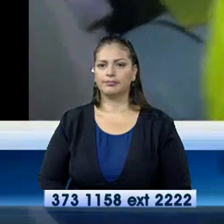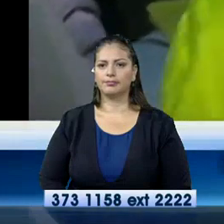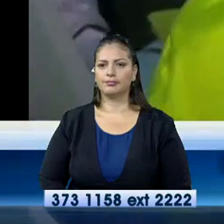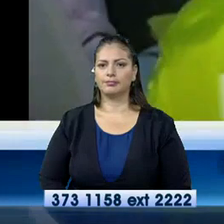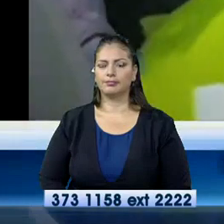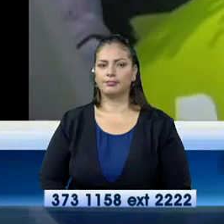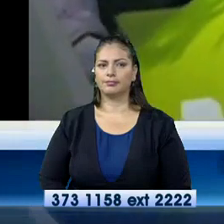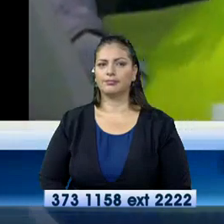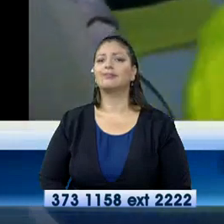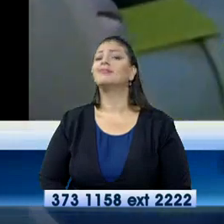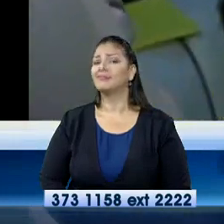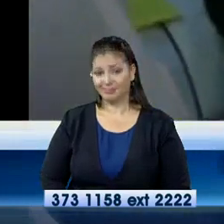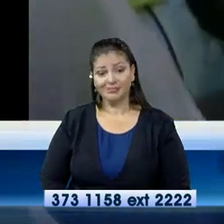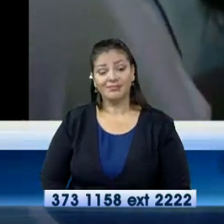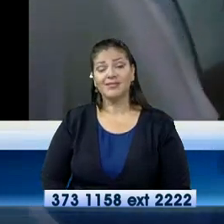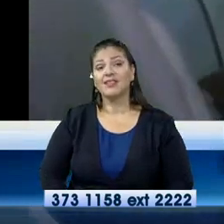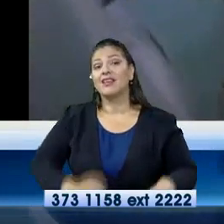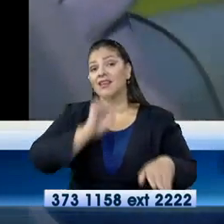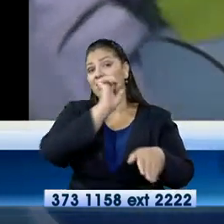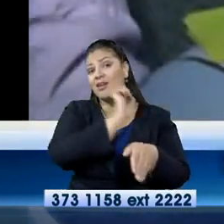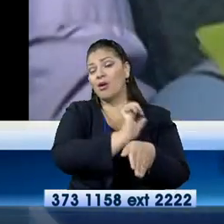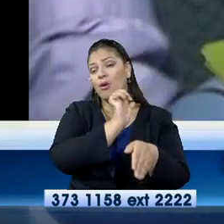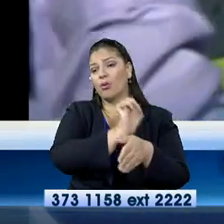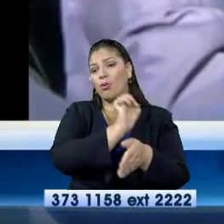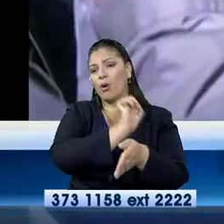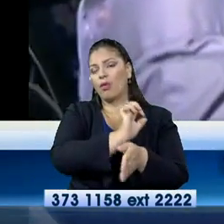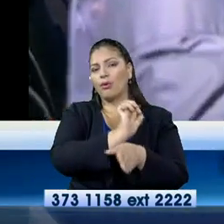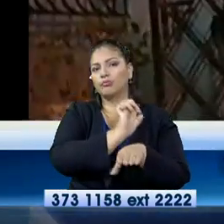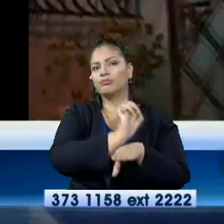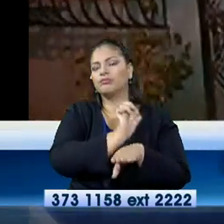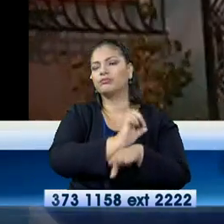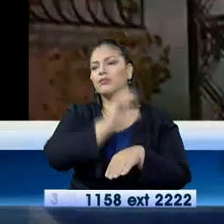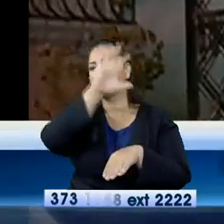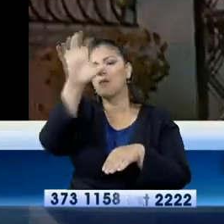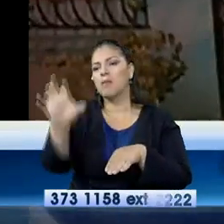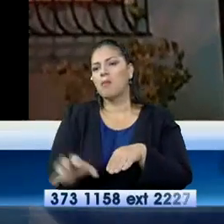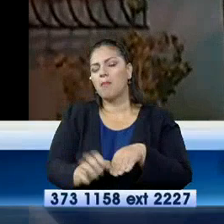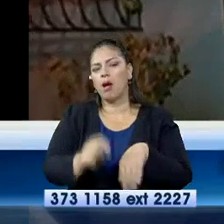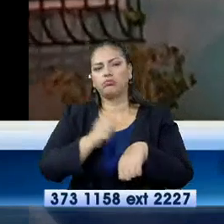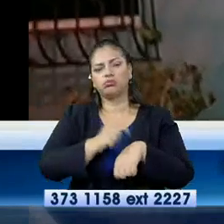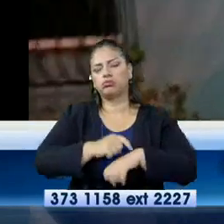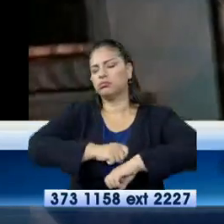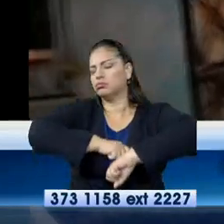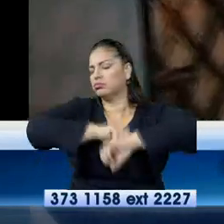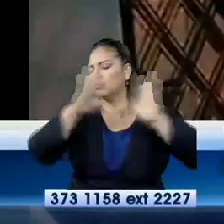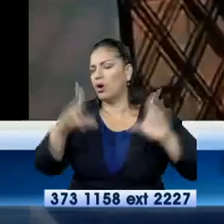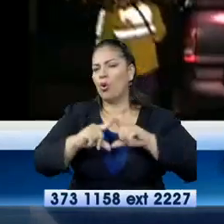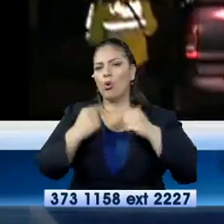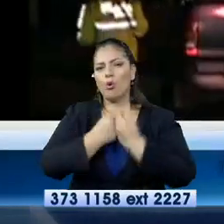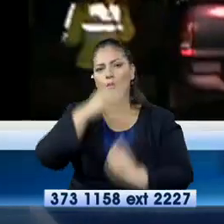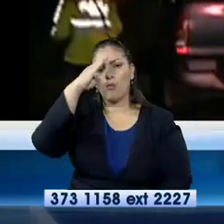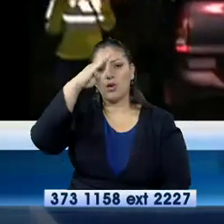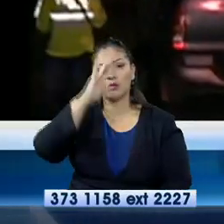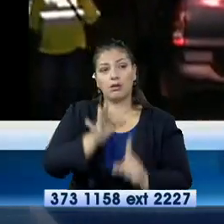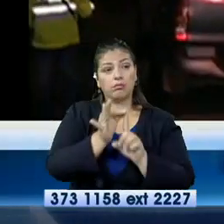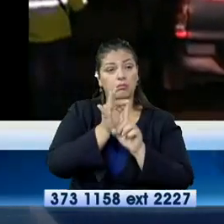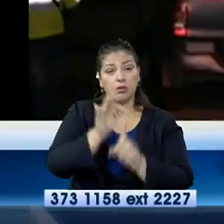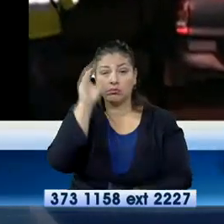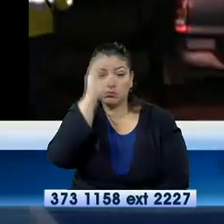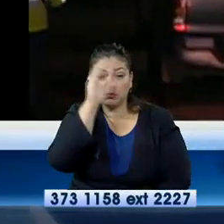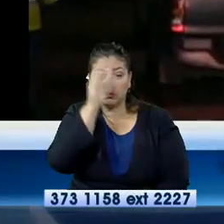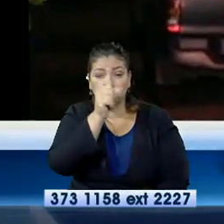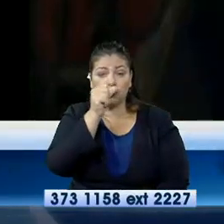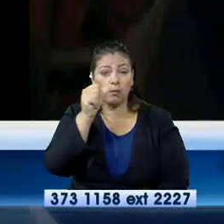Fue un duro golpe al tráfico de estupefacientes realizado en horas de la madrugada por varios agentes antinarcóticos. De este